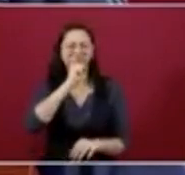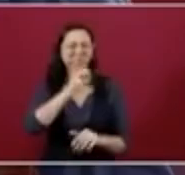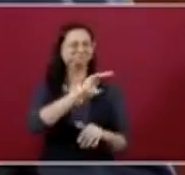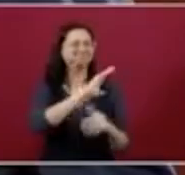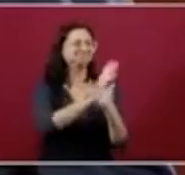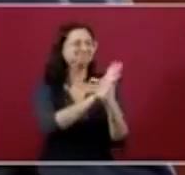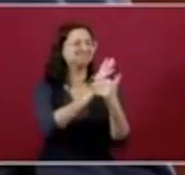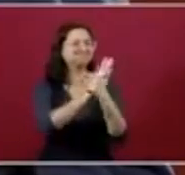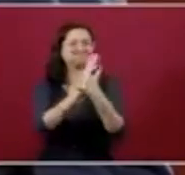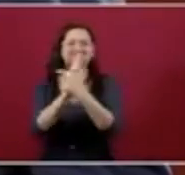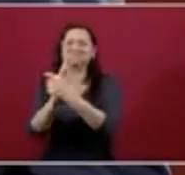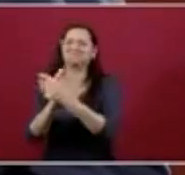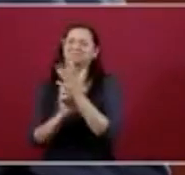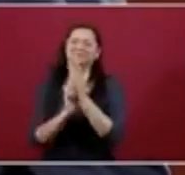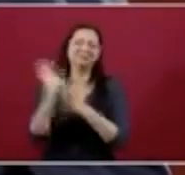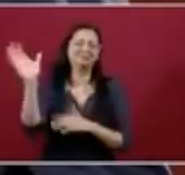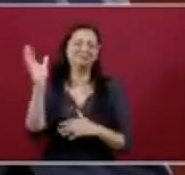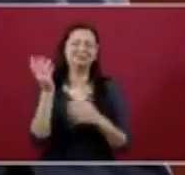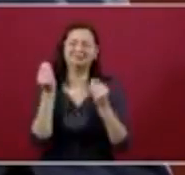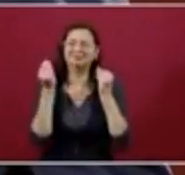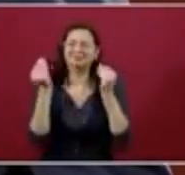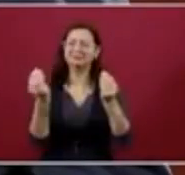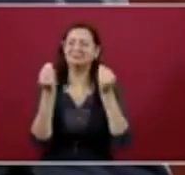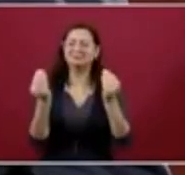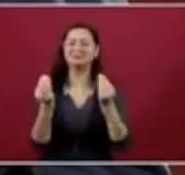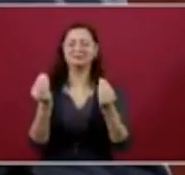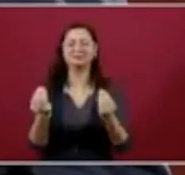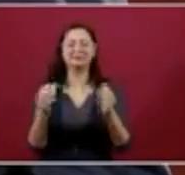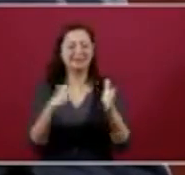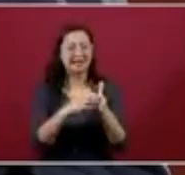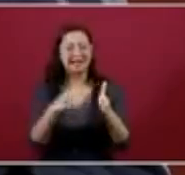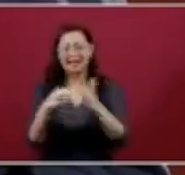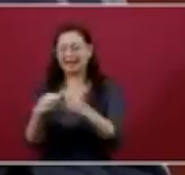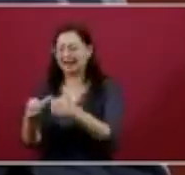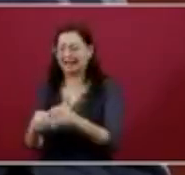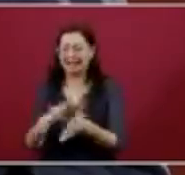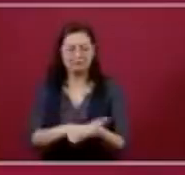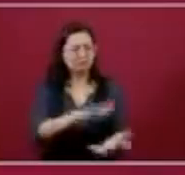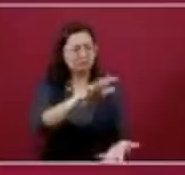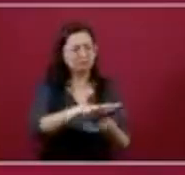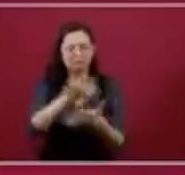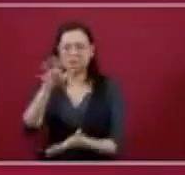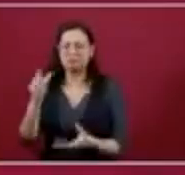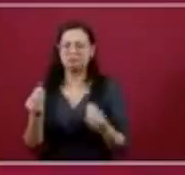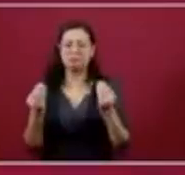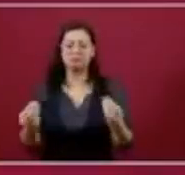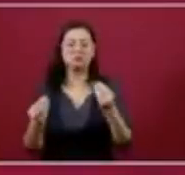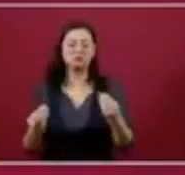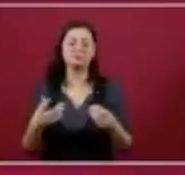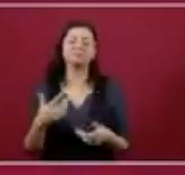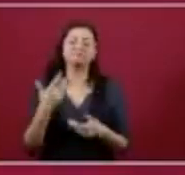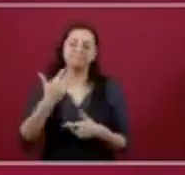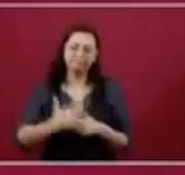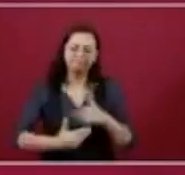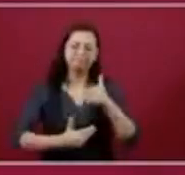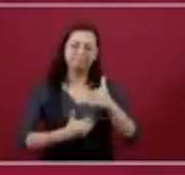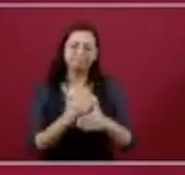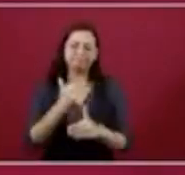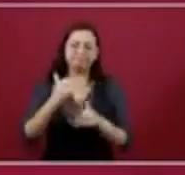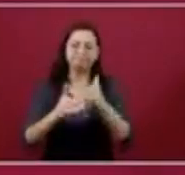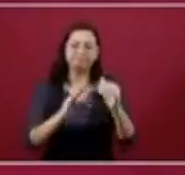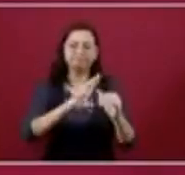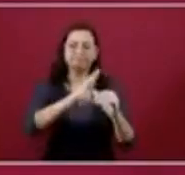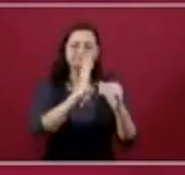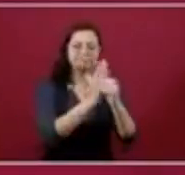expedientes, miles de cajas, y nosotros el proceso que llevamos archivístico, eso sí, nos llevará muy